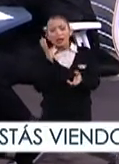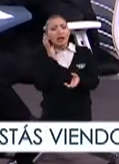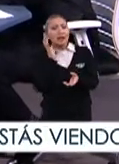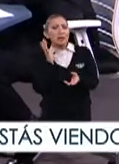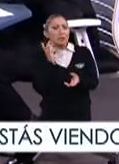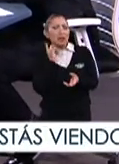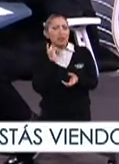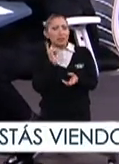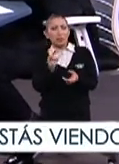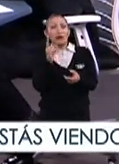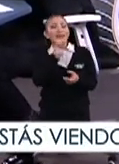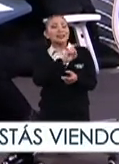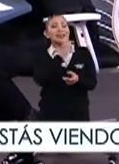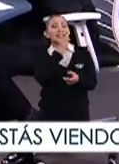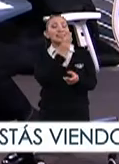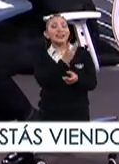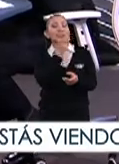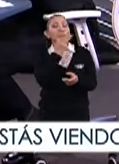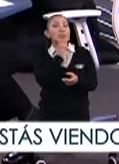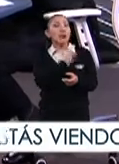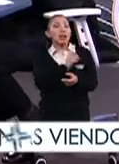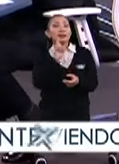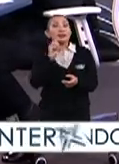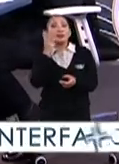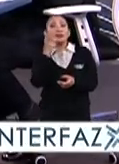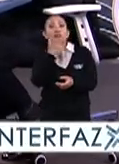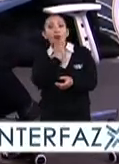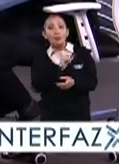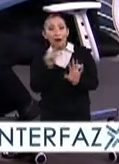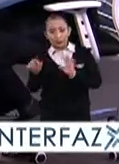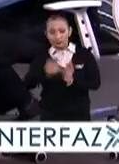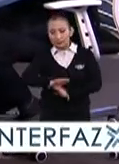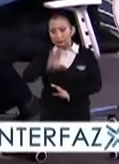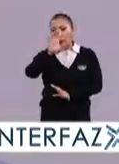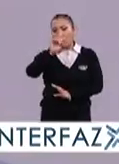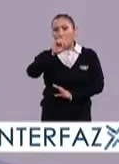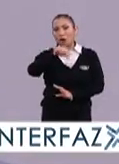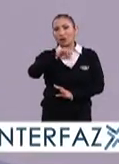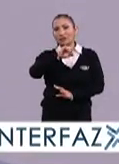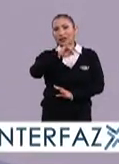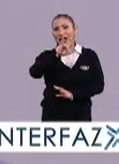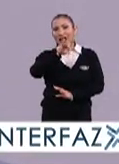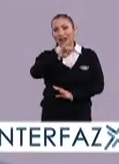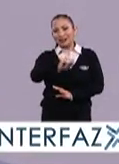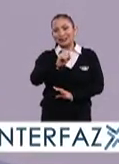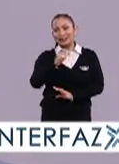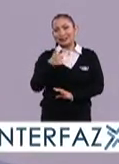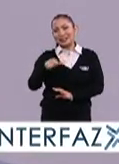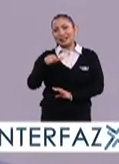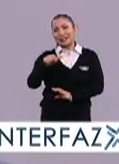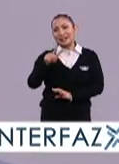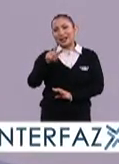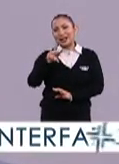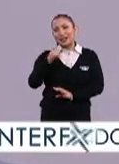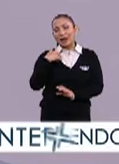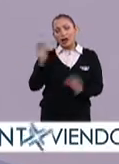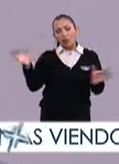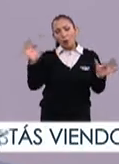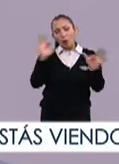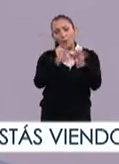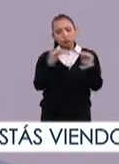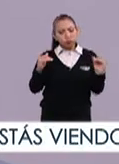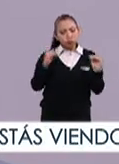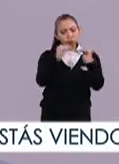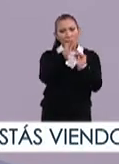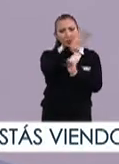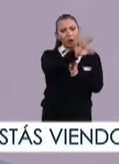México, de 33 mujeres y 33 hombres. Y en el caso de las concejalías que integran ahora las 16 alcaldías, logramos una integración paritaria